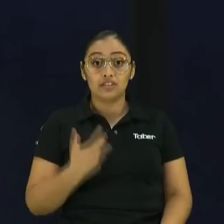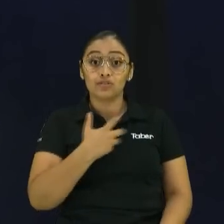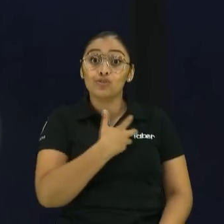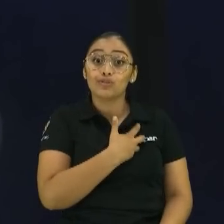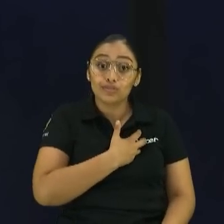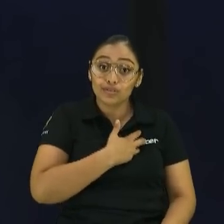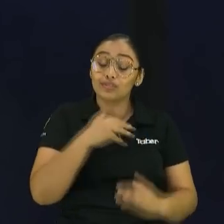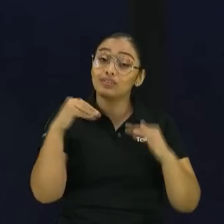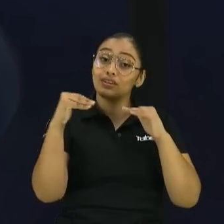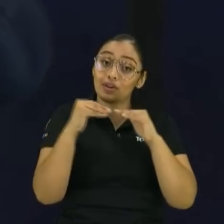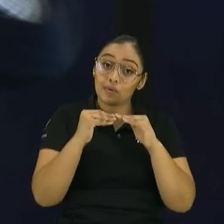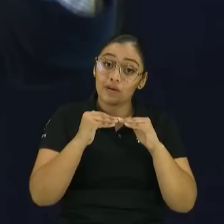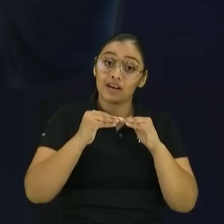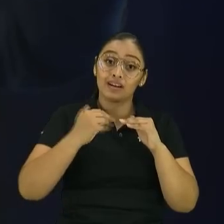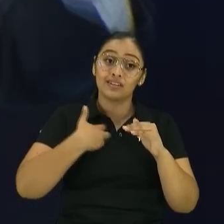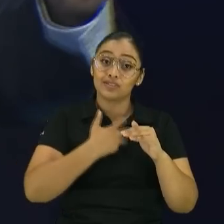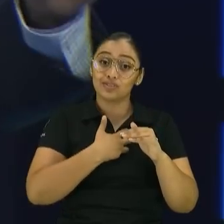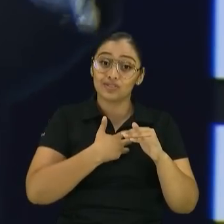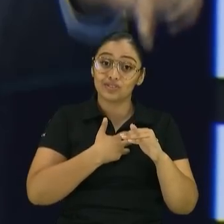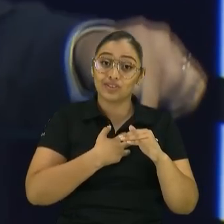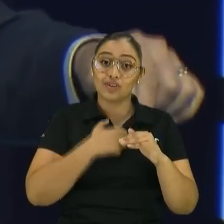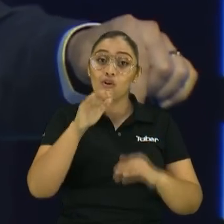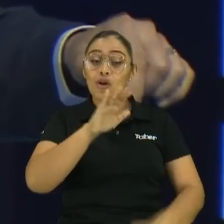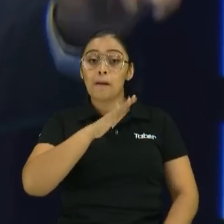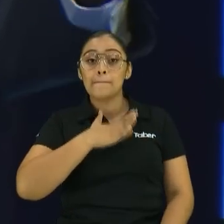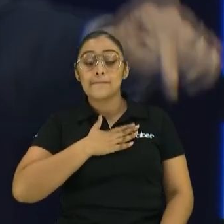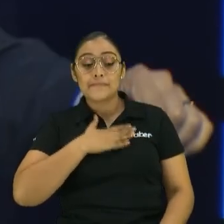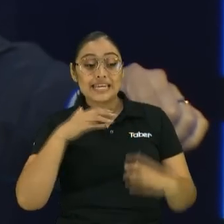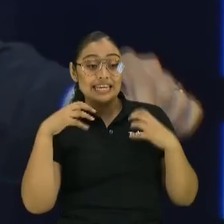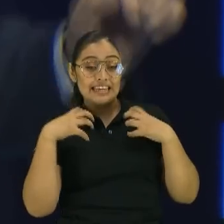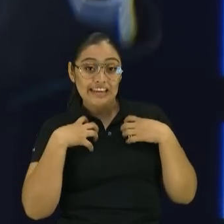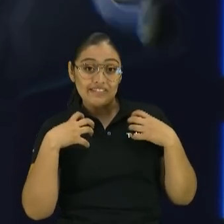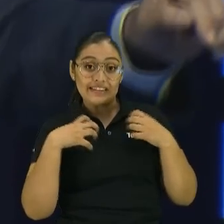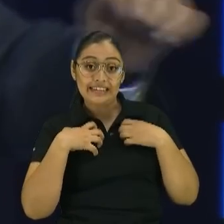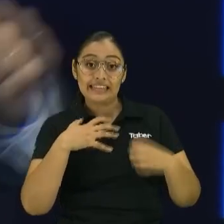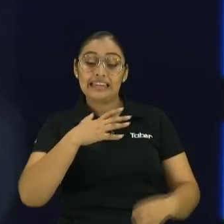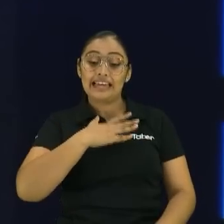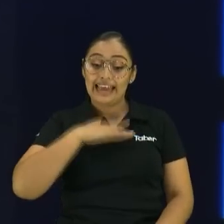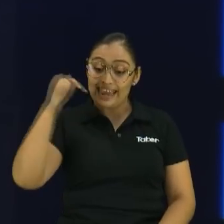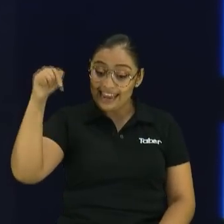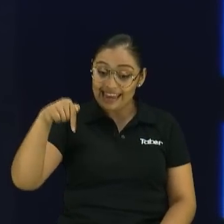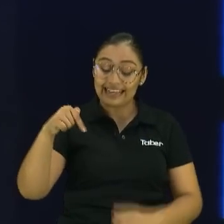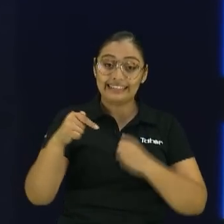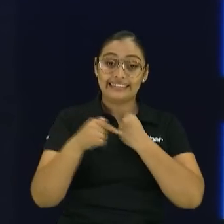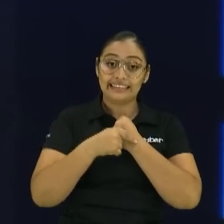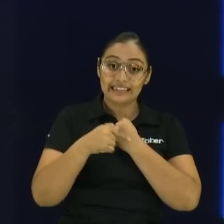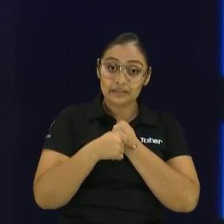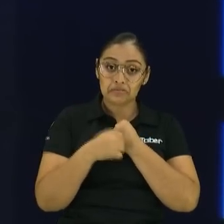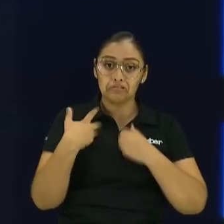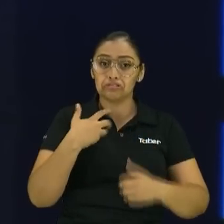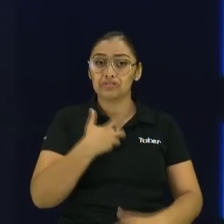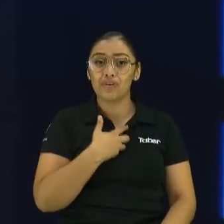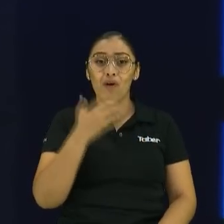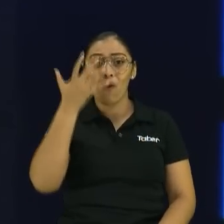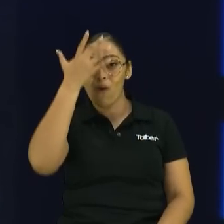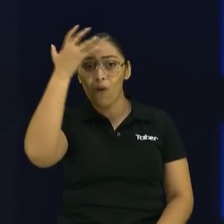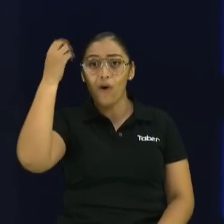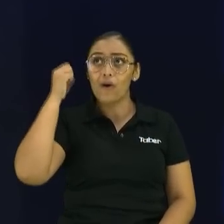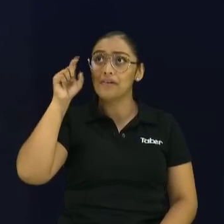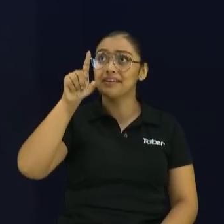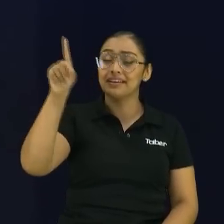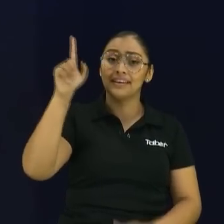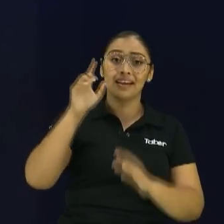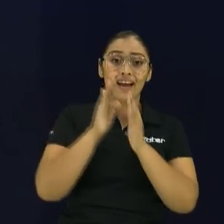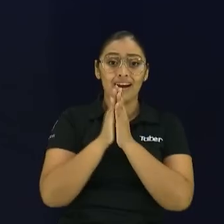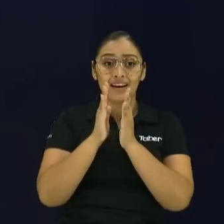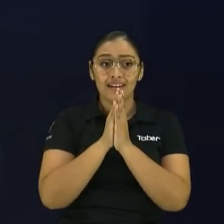atrás lo que puede fortalecer tu vida en este día en este momento En este etapa de la misma tal vez